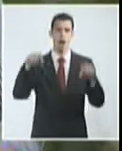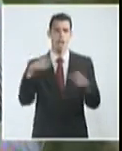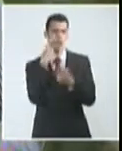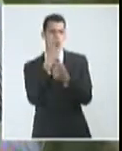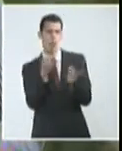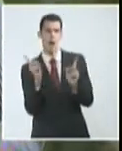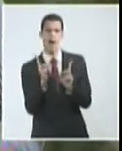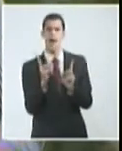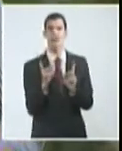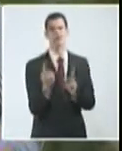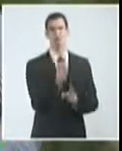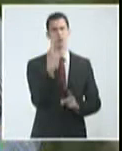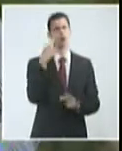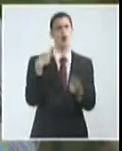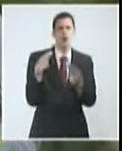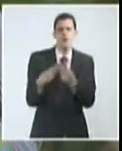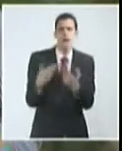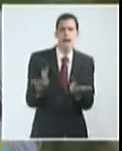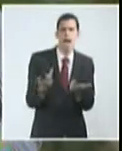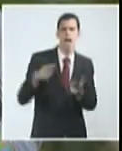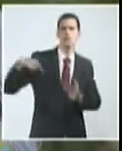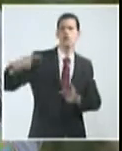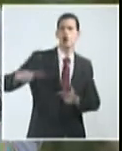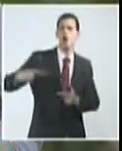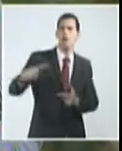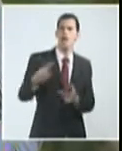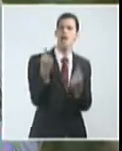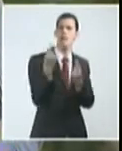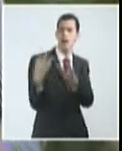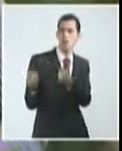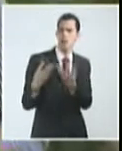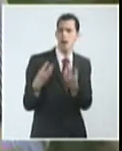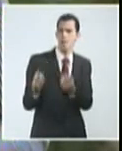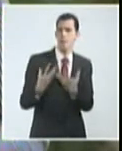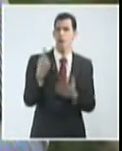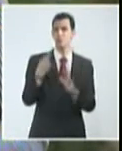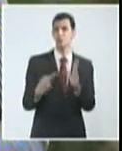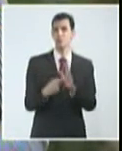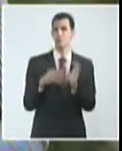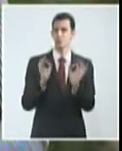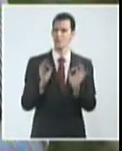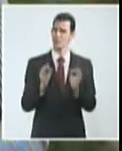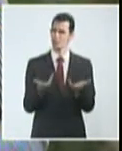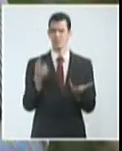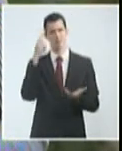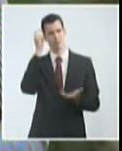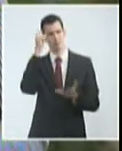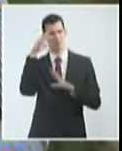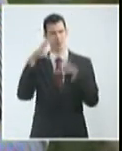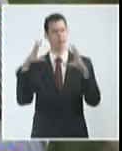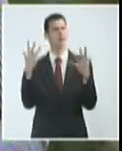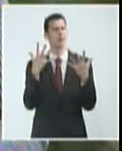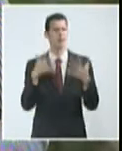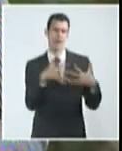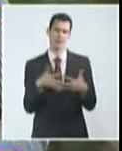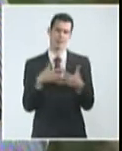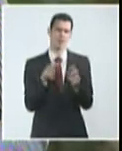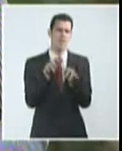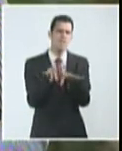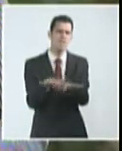en la economía. No por gusto el imperio ha atacado el turismo como una de nuestras actividades